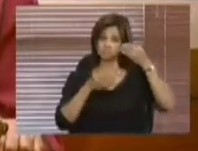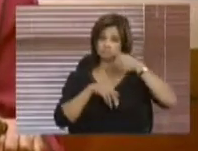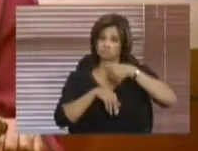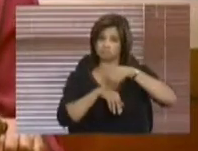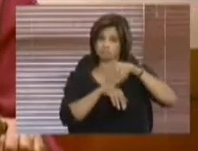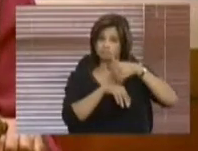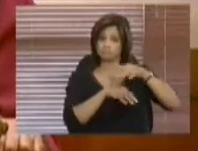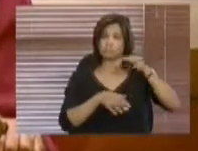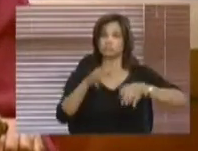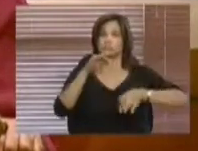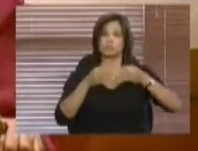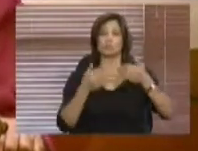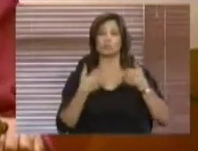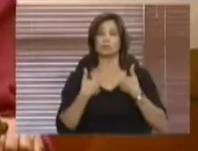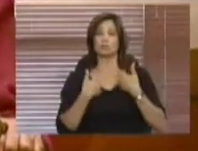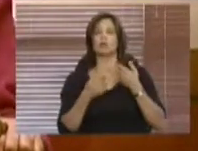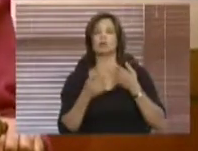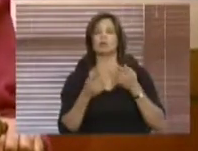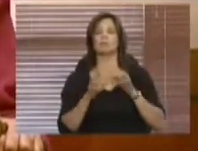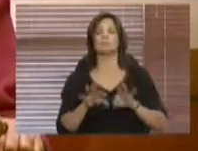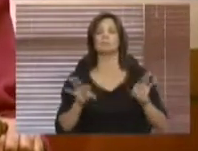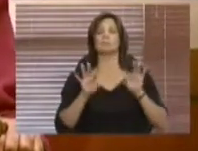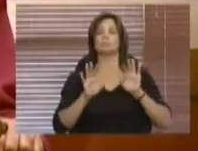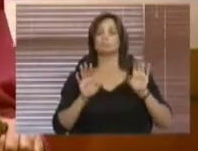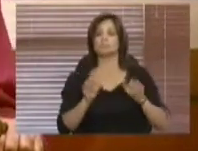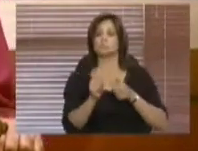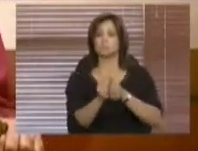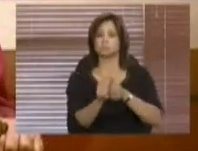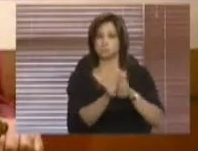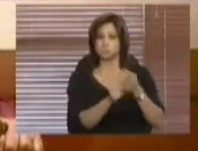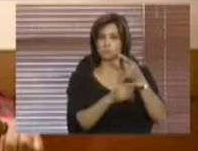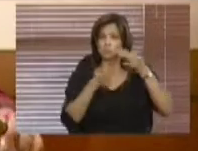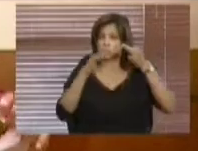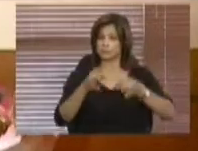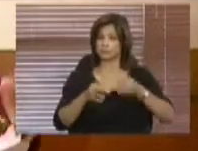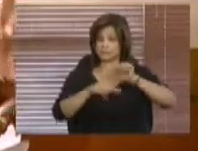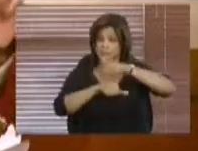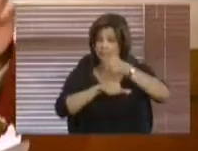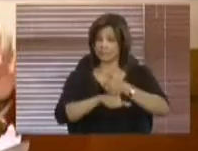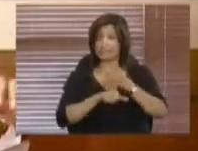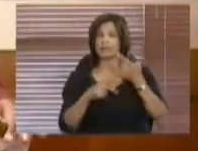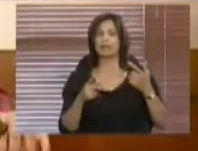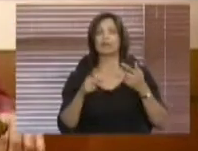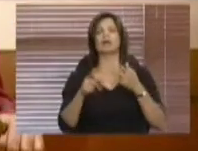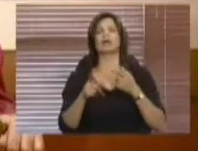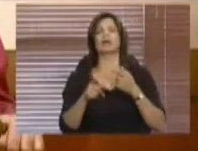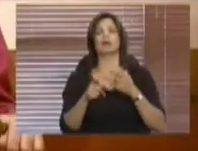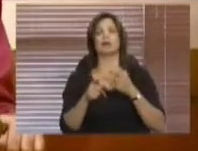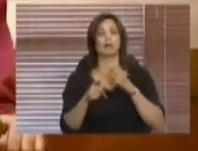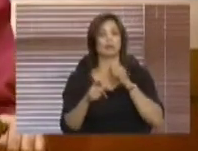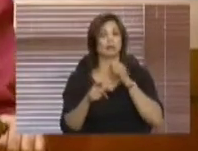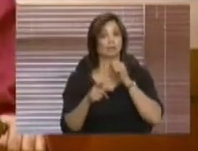justicia cuenten con las vías para hacer cumplir lo decidido frente al incumplimiento o